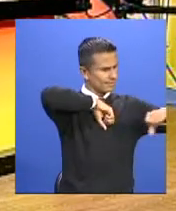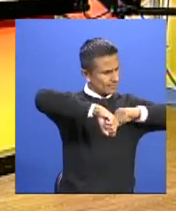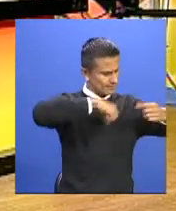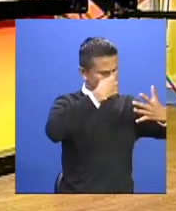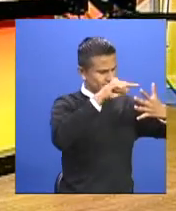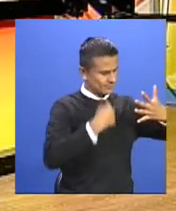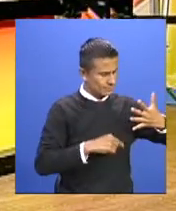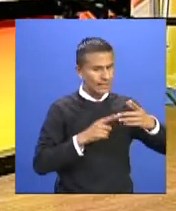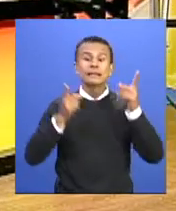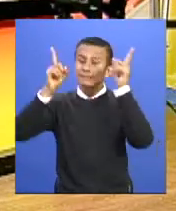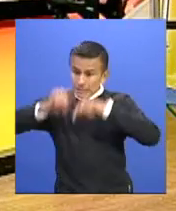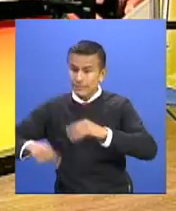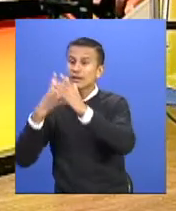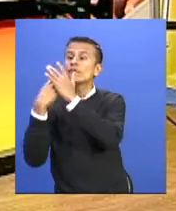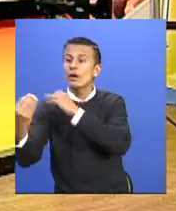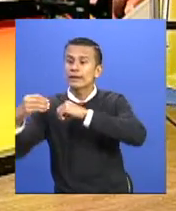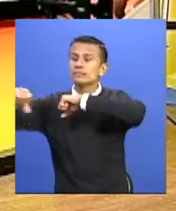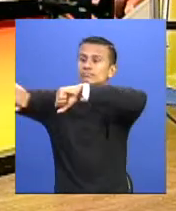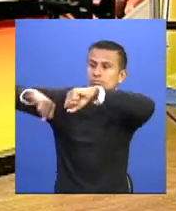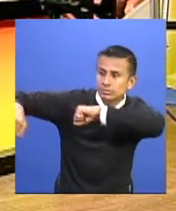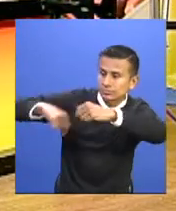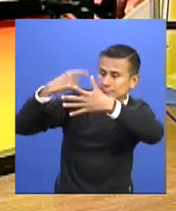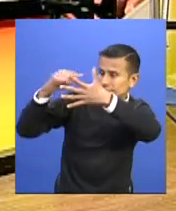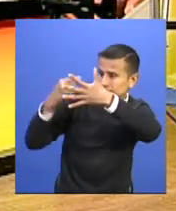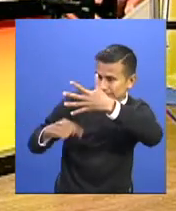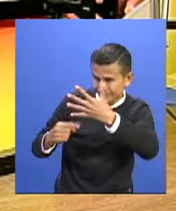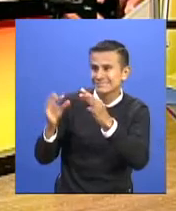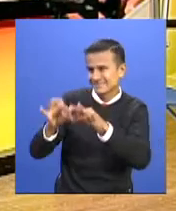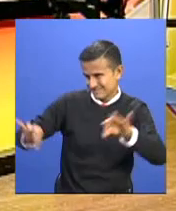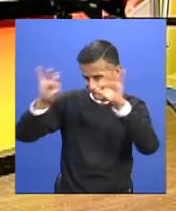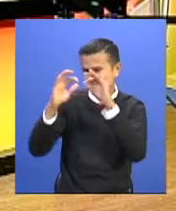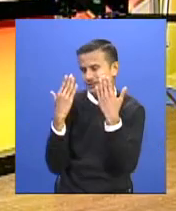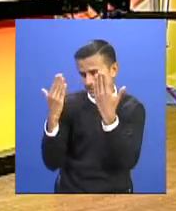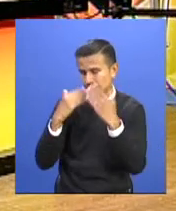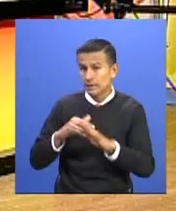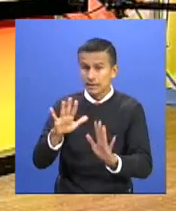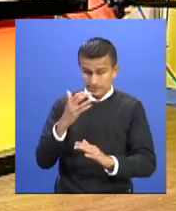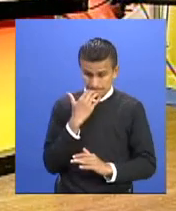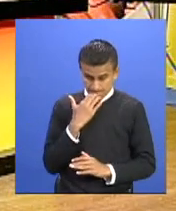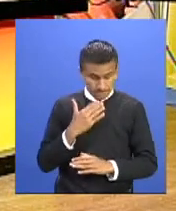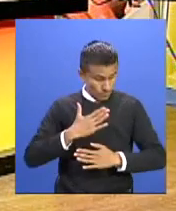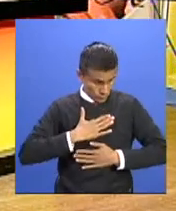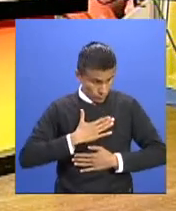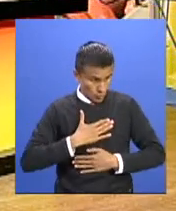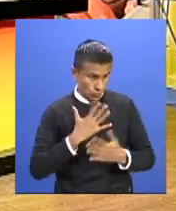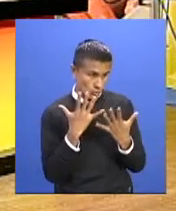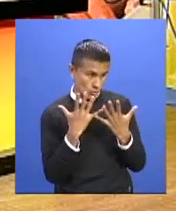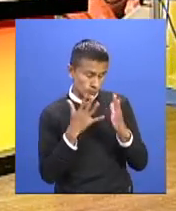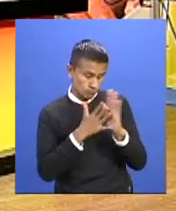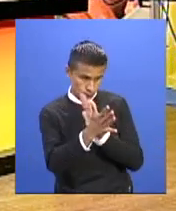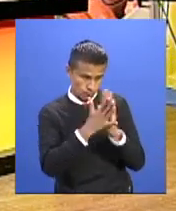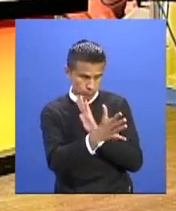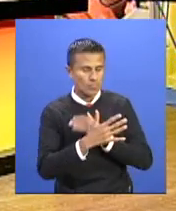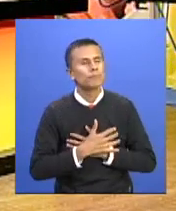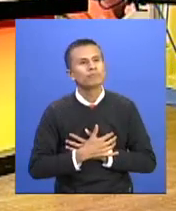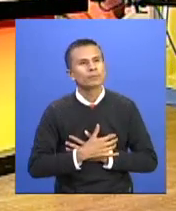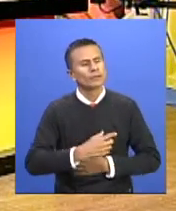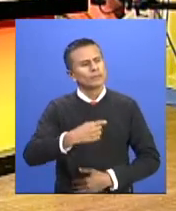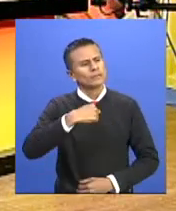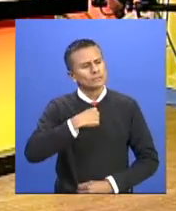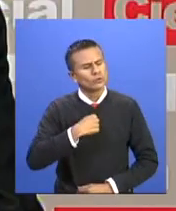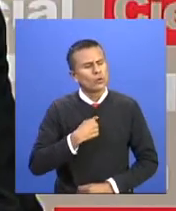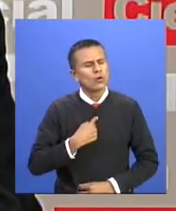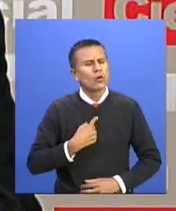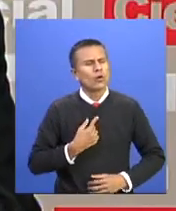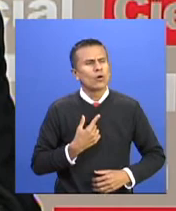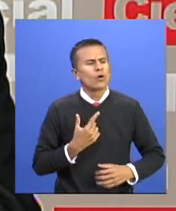organización trabaje la reputación externa también a través de factores claves. Entonces, me quiero referir, por ejemplo, a que yo tengo cómo